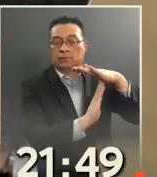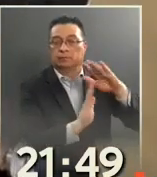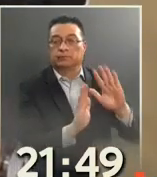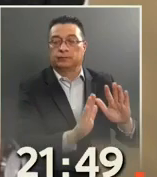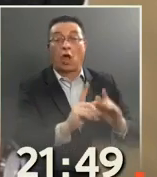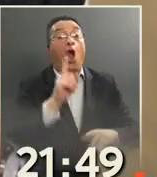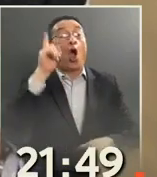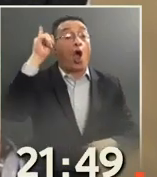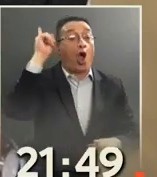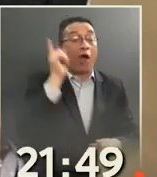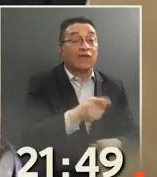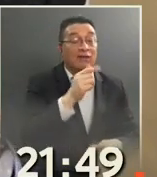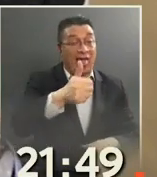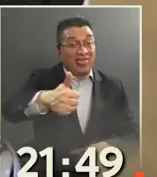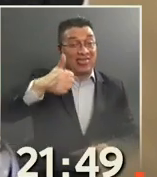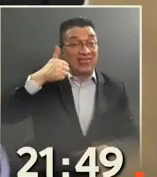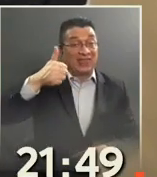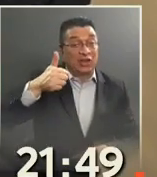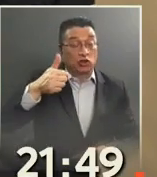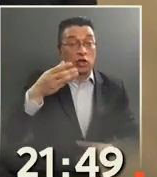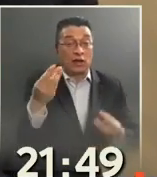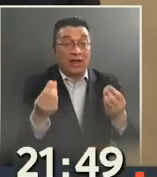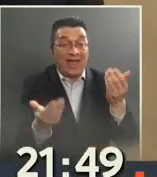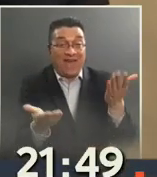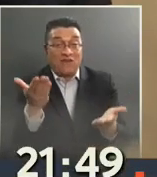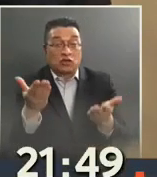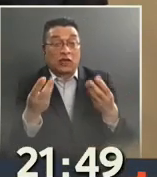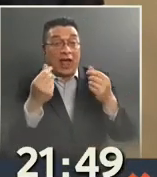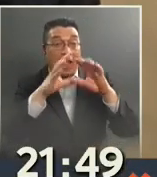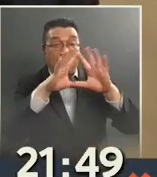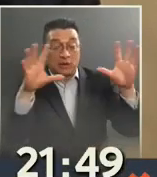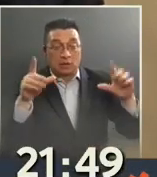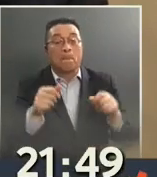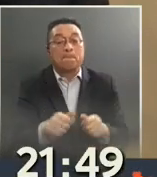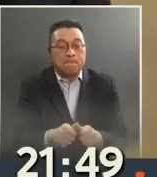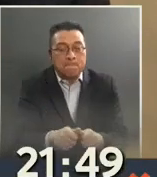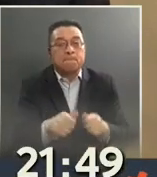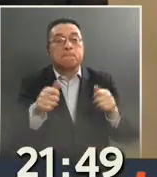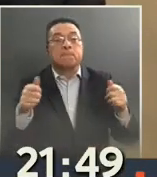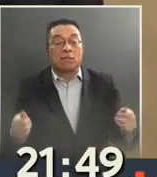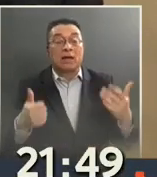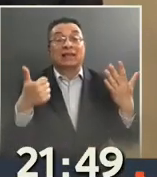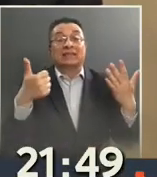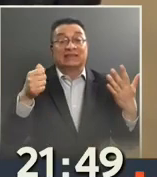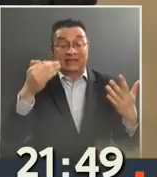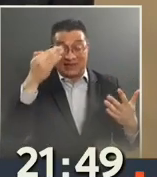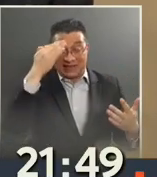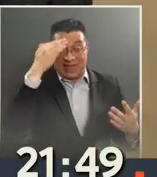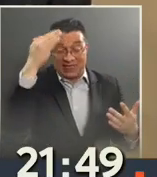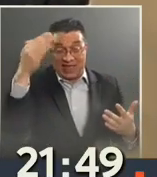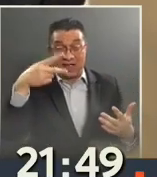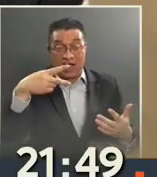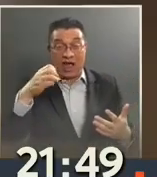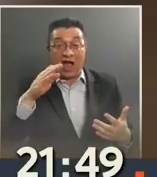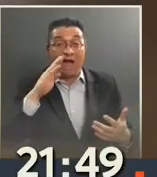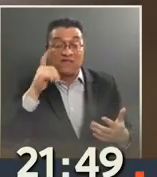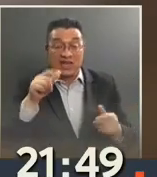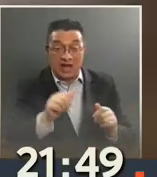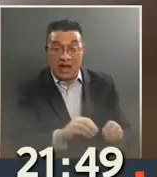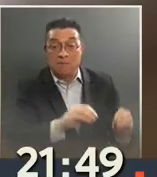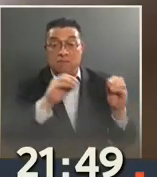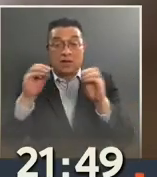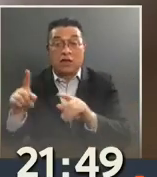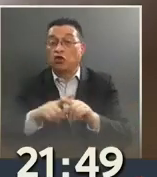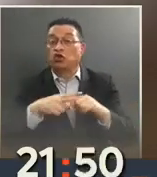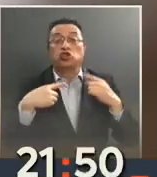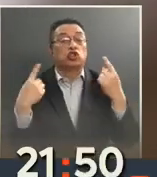obliga al director del Servicio de Evaluación Ambiental a ampliar por 60 días hábiles más todo el